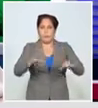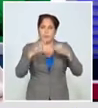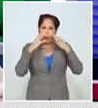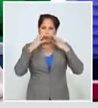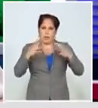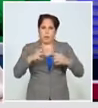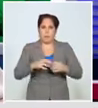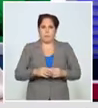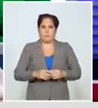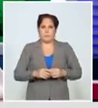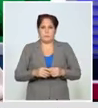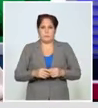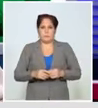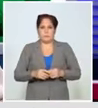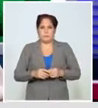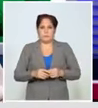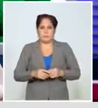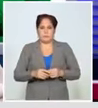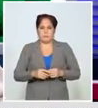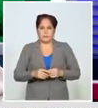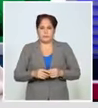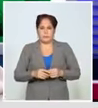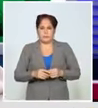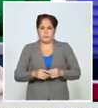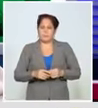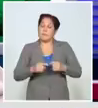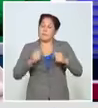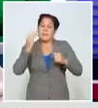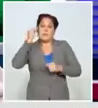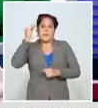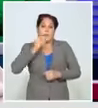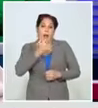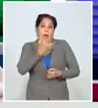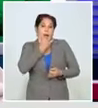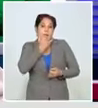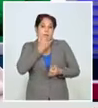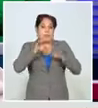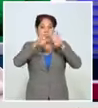importante de esta enfermedad, que tanto daño ha causado en el